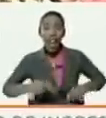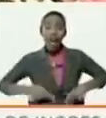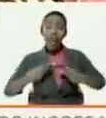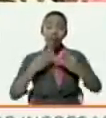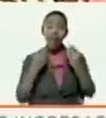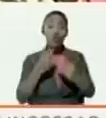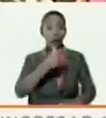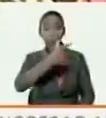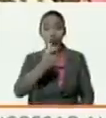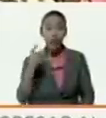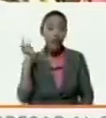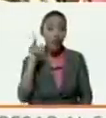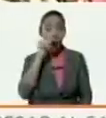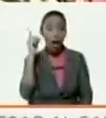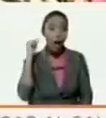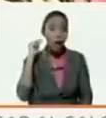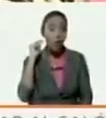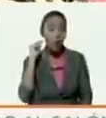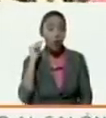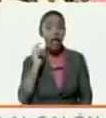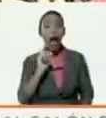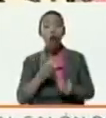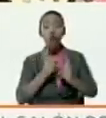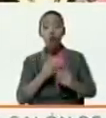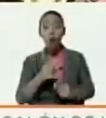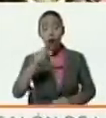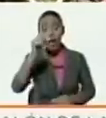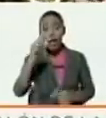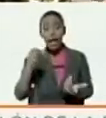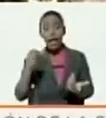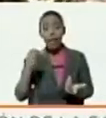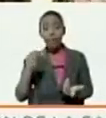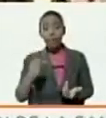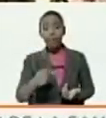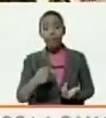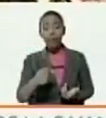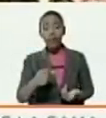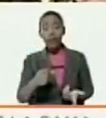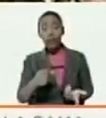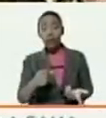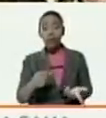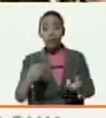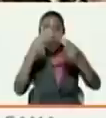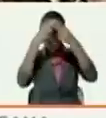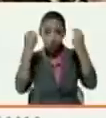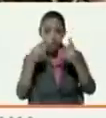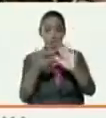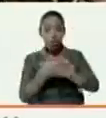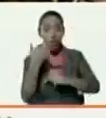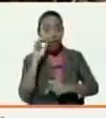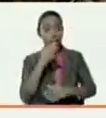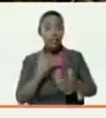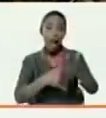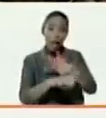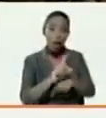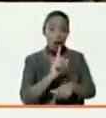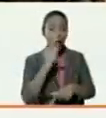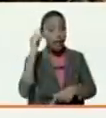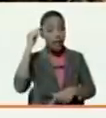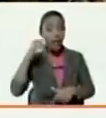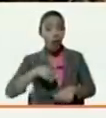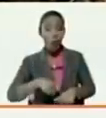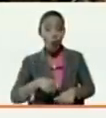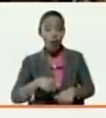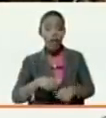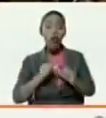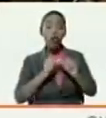muchísimos venezolanos y venezolanas, inclusive inocentes, que no tenían nada que ver. Y salieron ese día hasta el día de hoy, que sigue en la calle